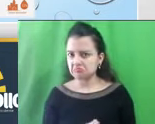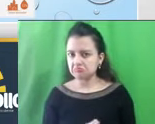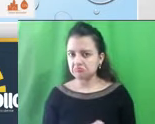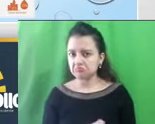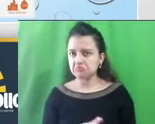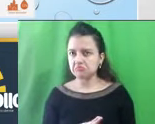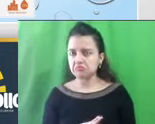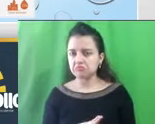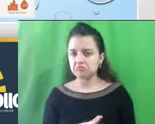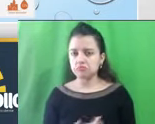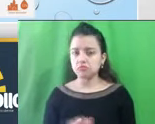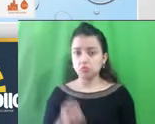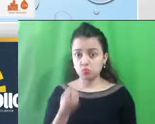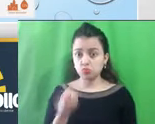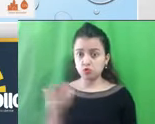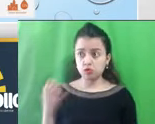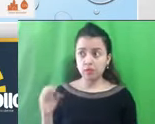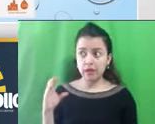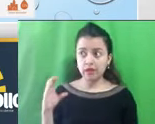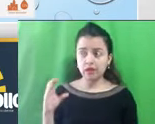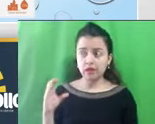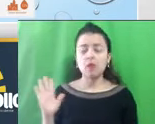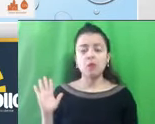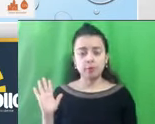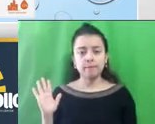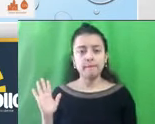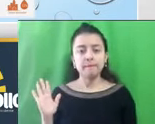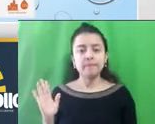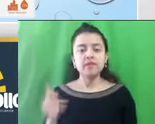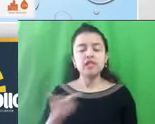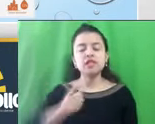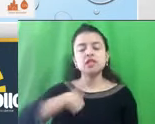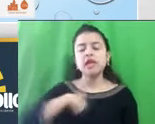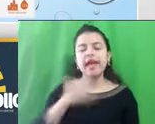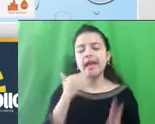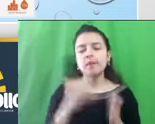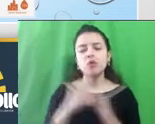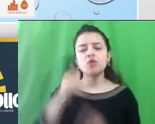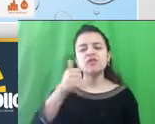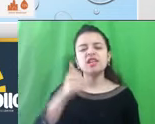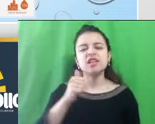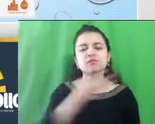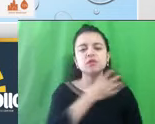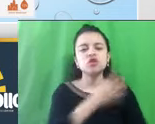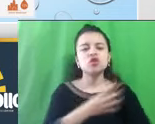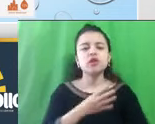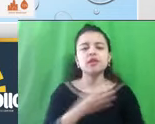Mucha plata. Si tuviéramos nosotros 10 millones de pesos, de esos 10 millones de pesos,